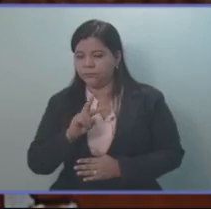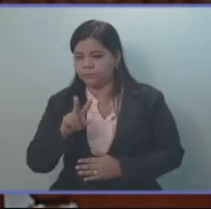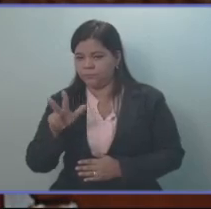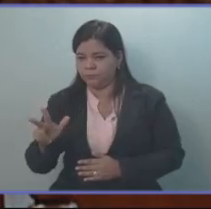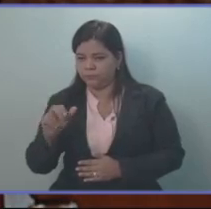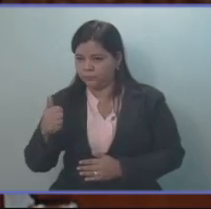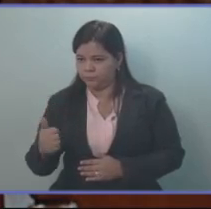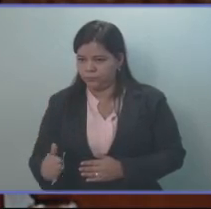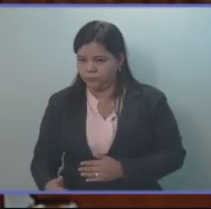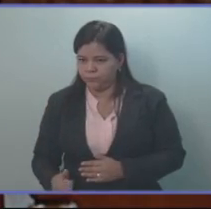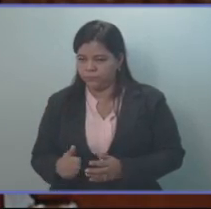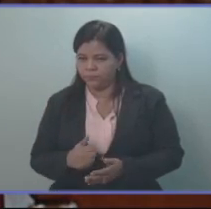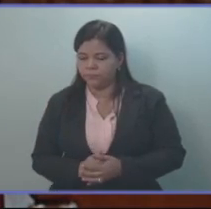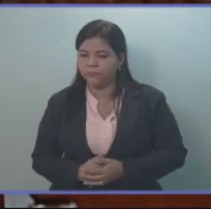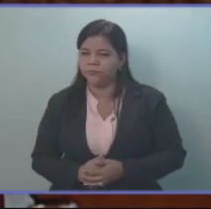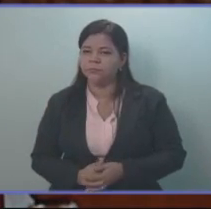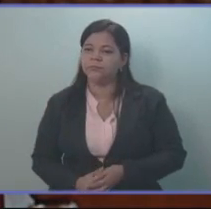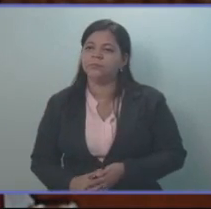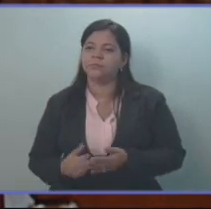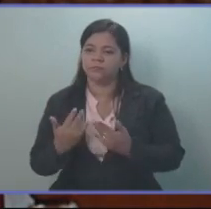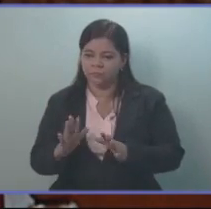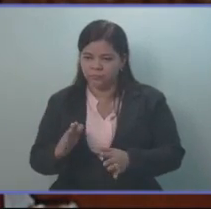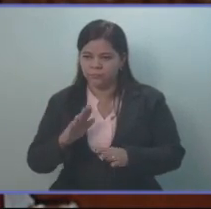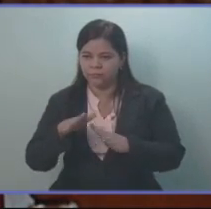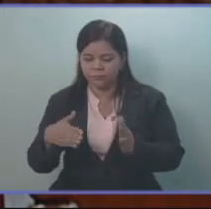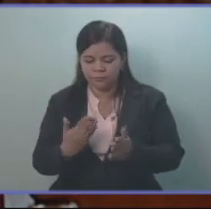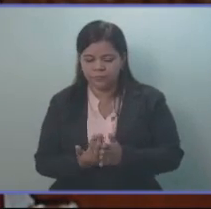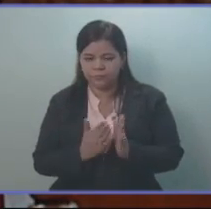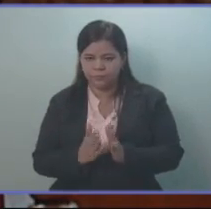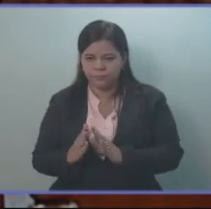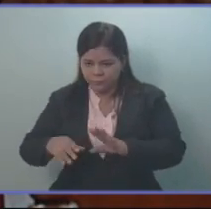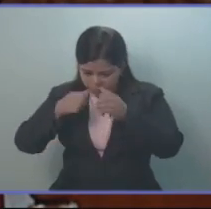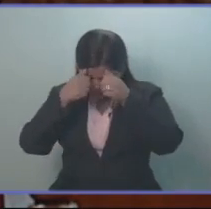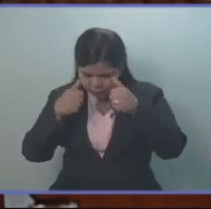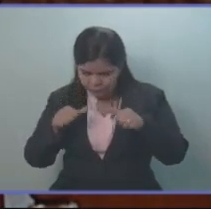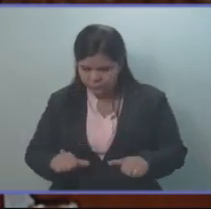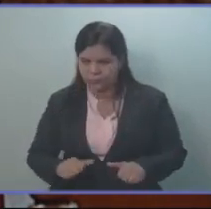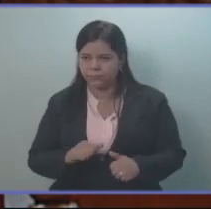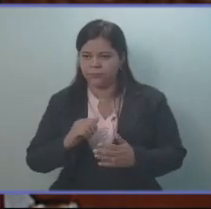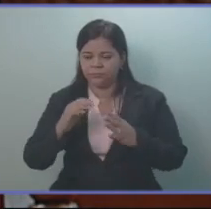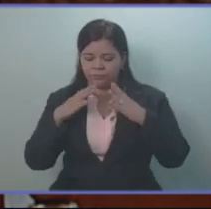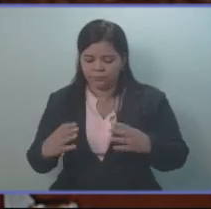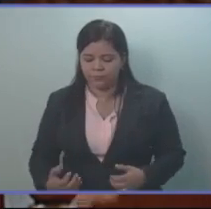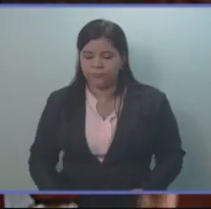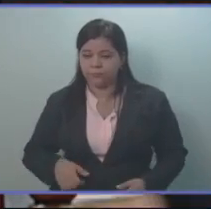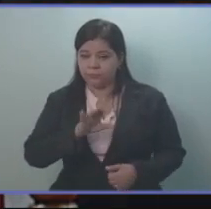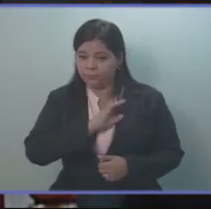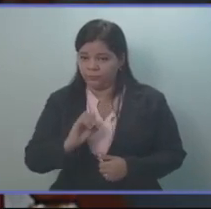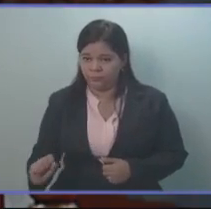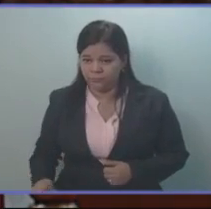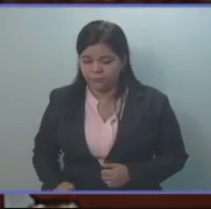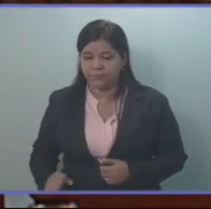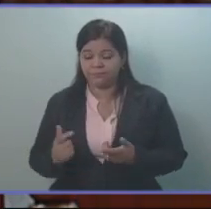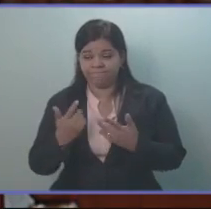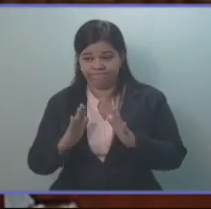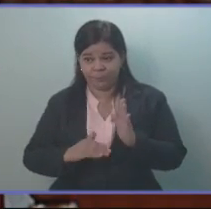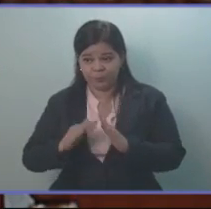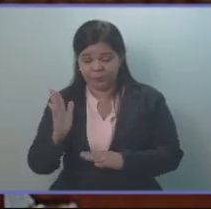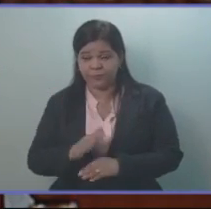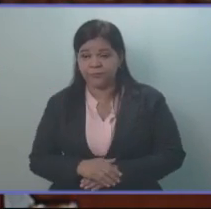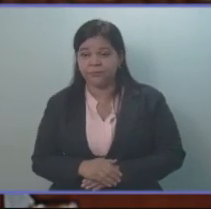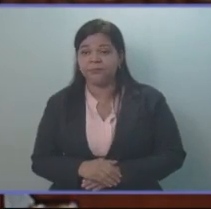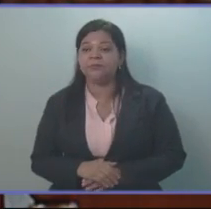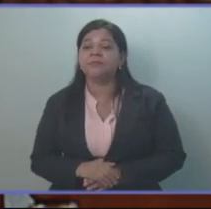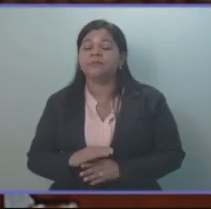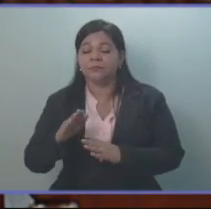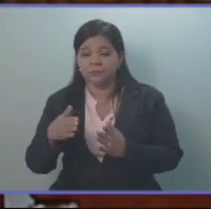del mismo año, fue calificado en todas sus partes el acuerdo entre el Gobierno de la República Italiana y el Gobierno de la República de El